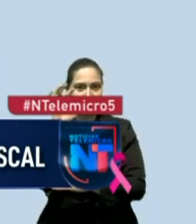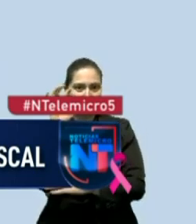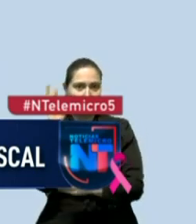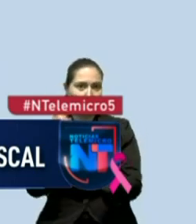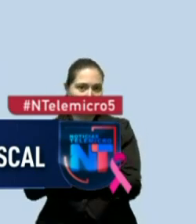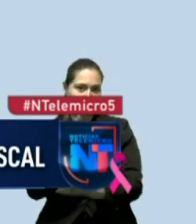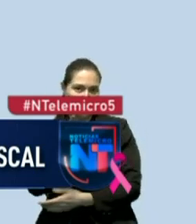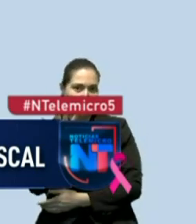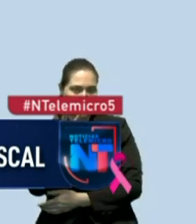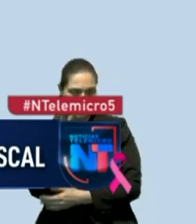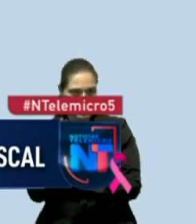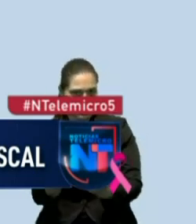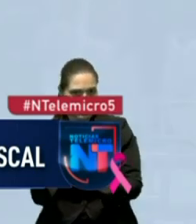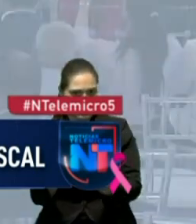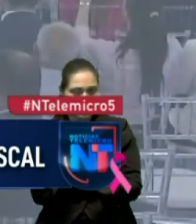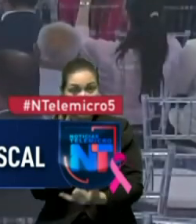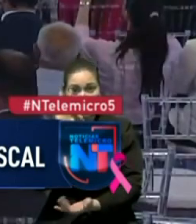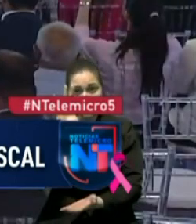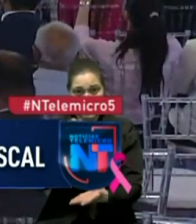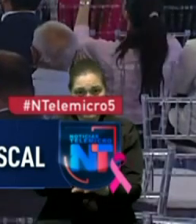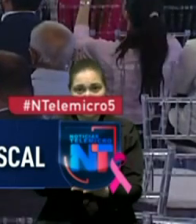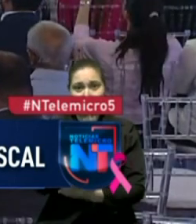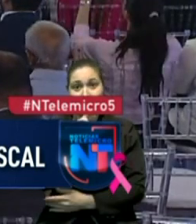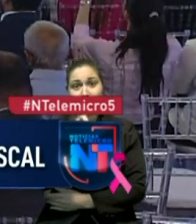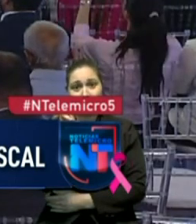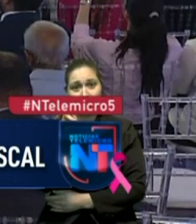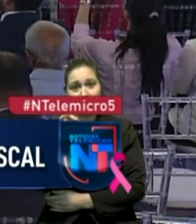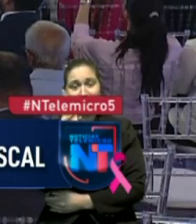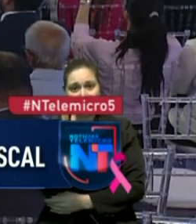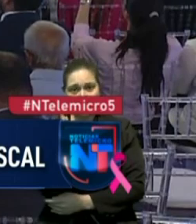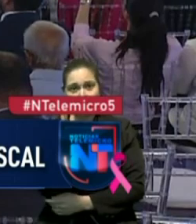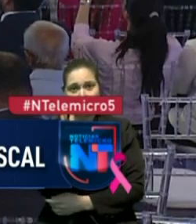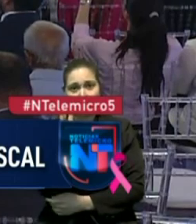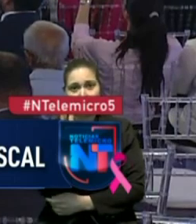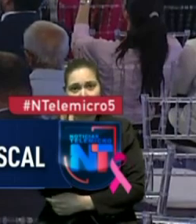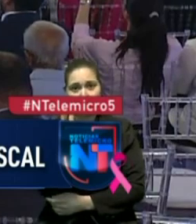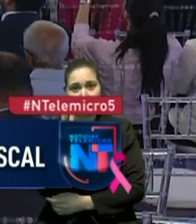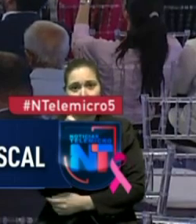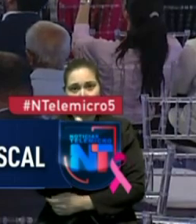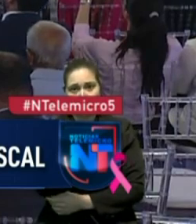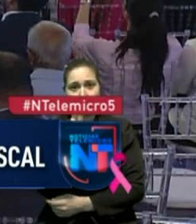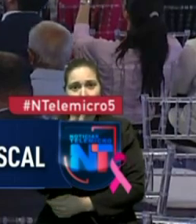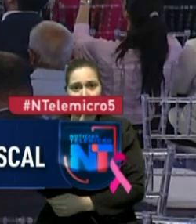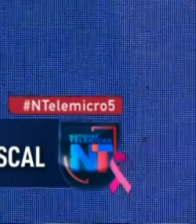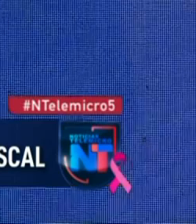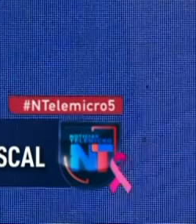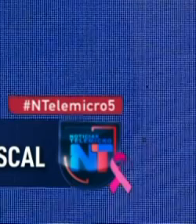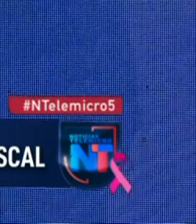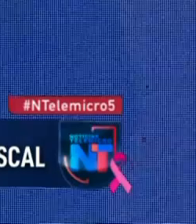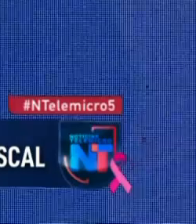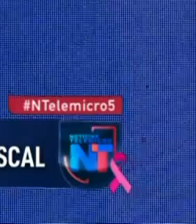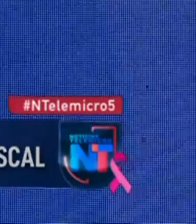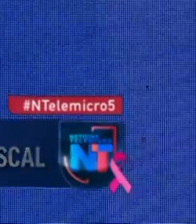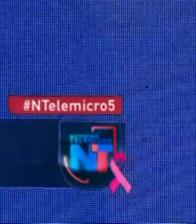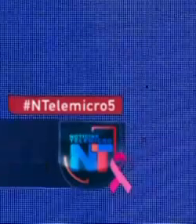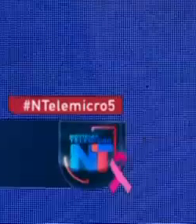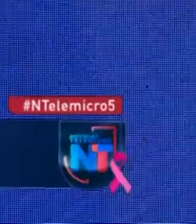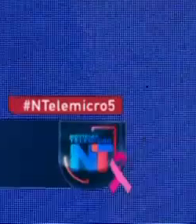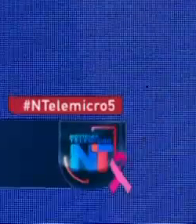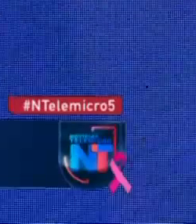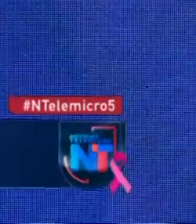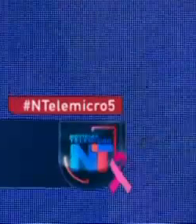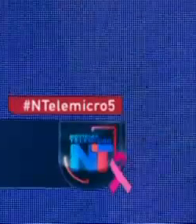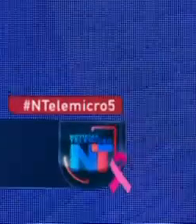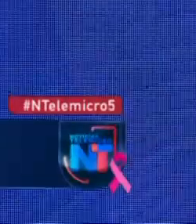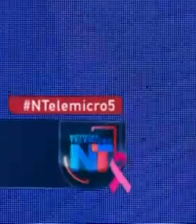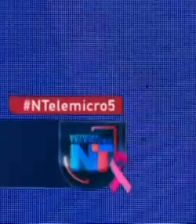y satisfacer las demandas de la población con el casi 1,5 billón presupuestado para el 2025. Tenemos que terminar las